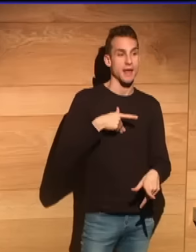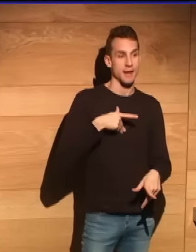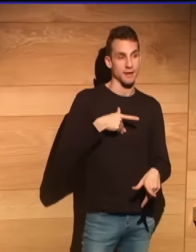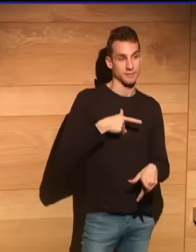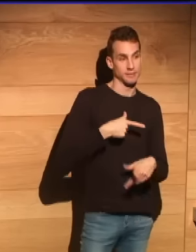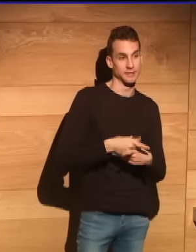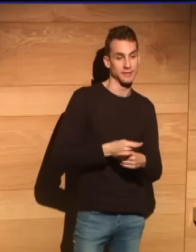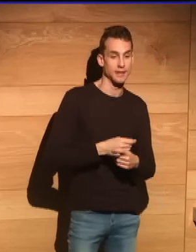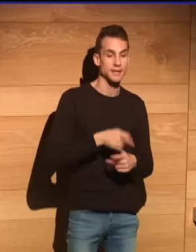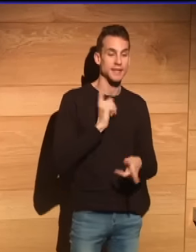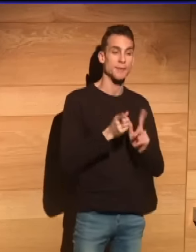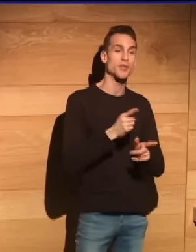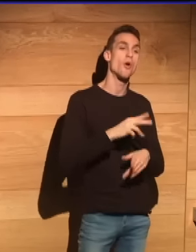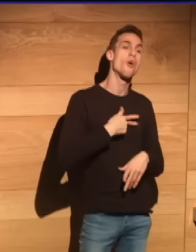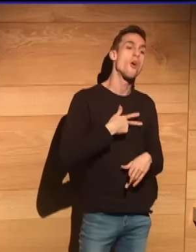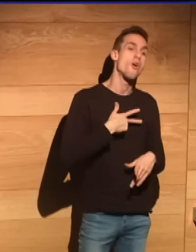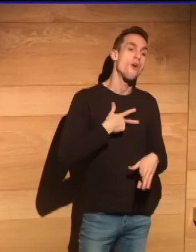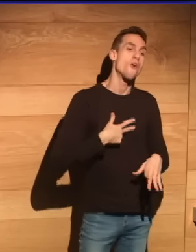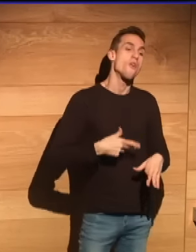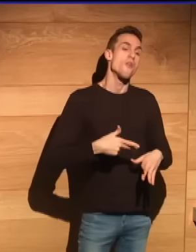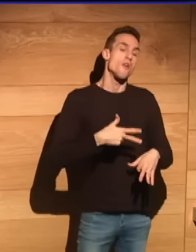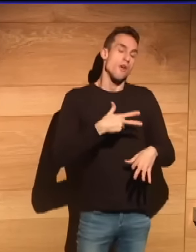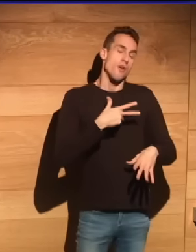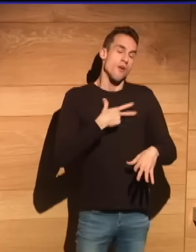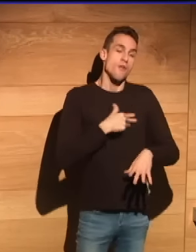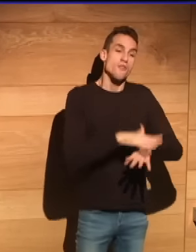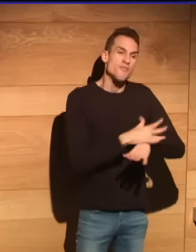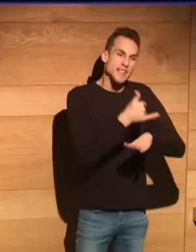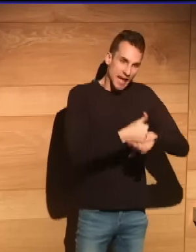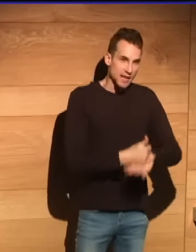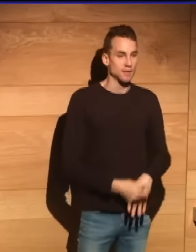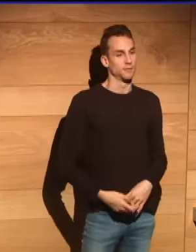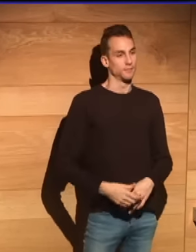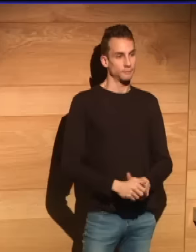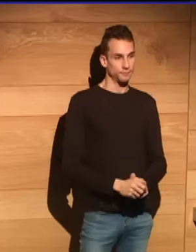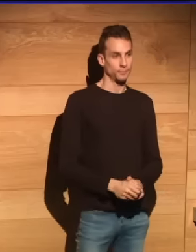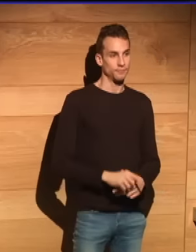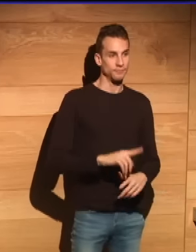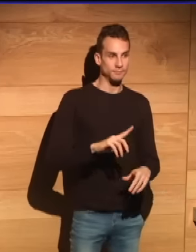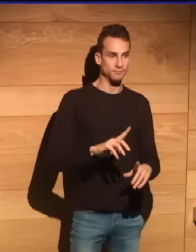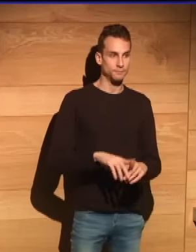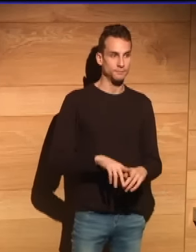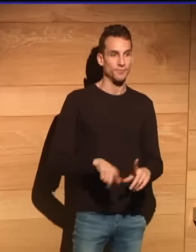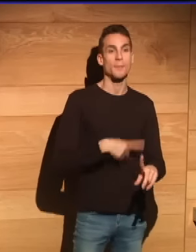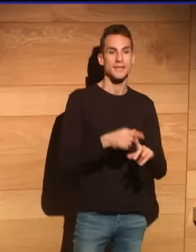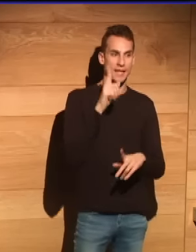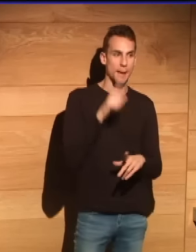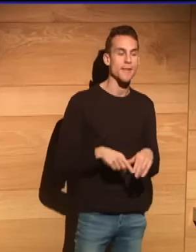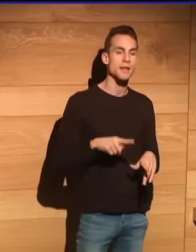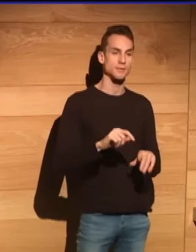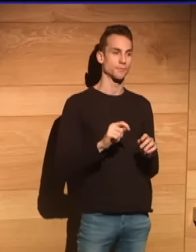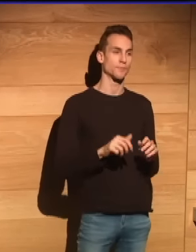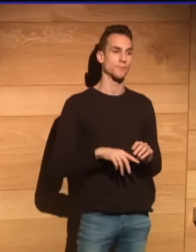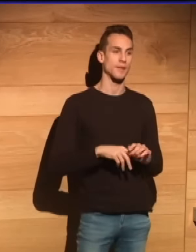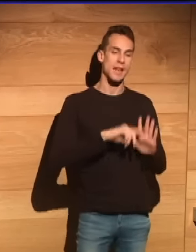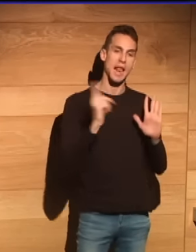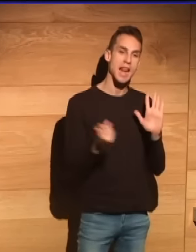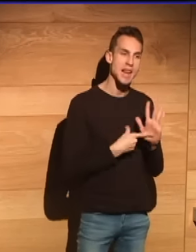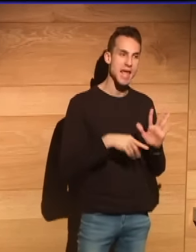de beneficios más diremos, positivos para la innovación en lo que es la ley de startups, que yo he retomado